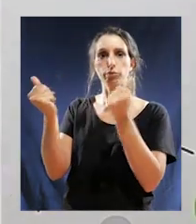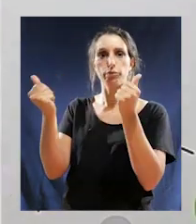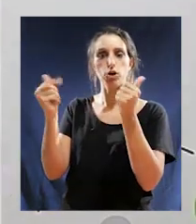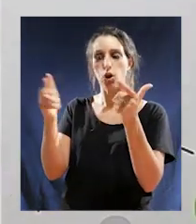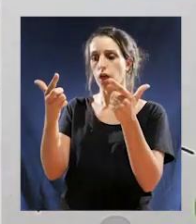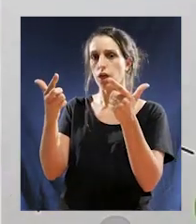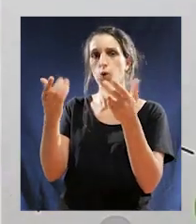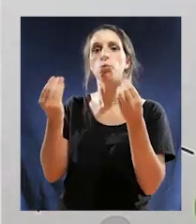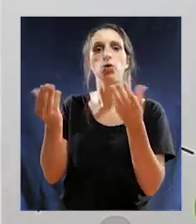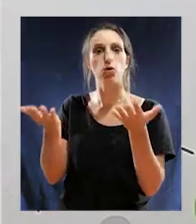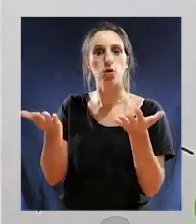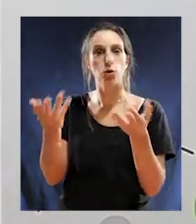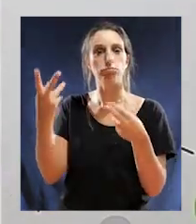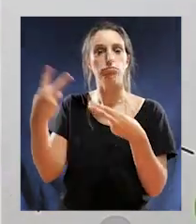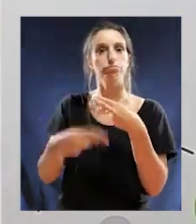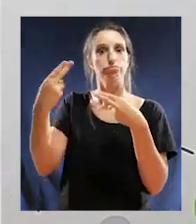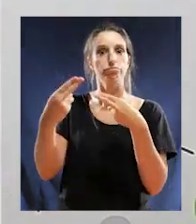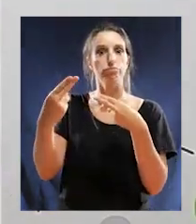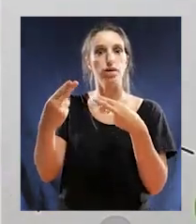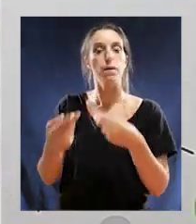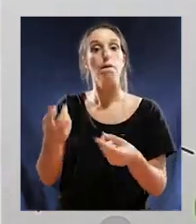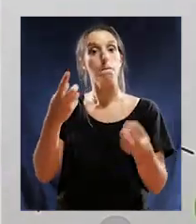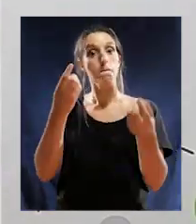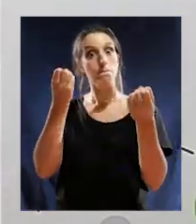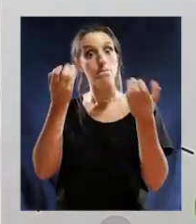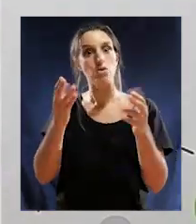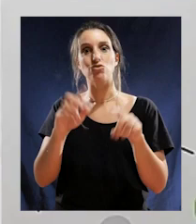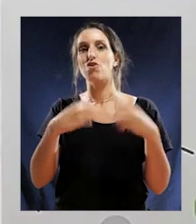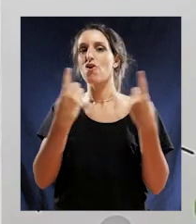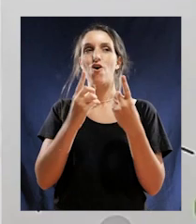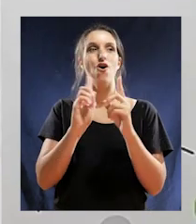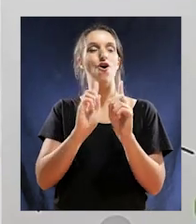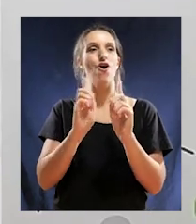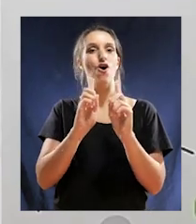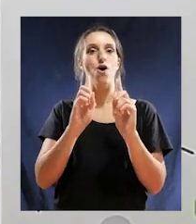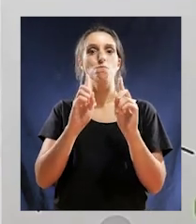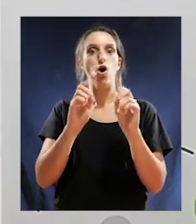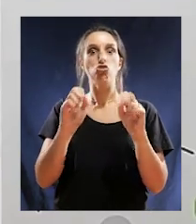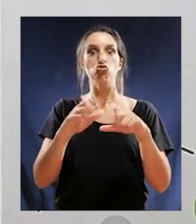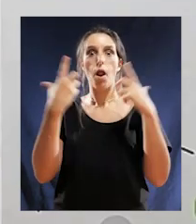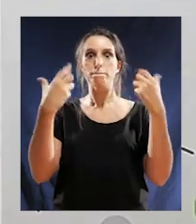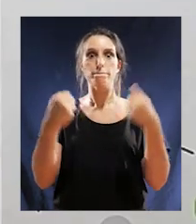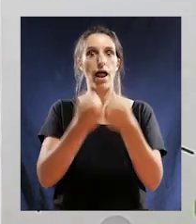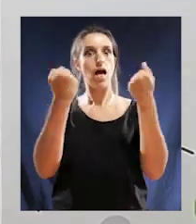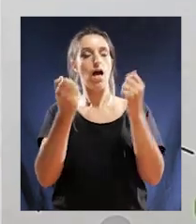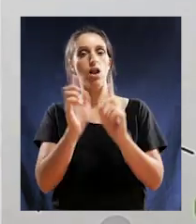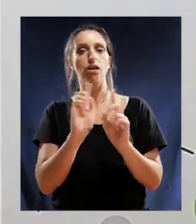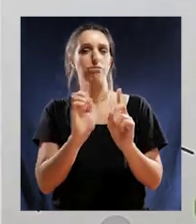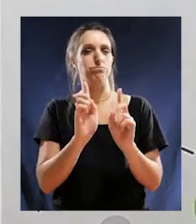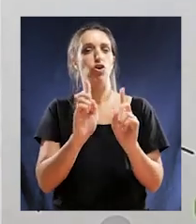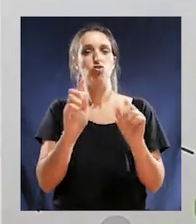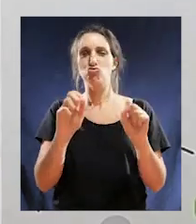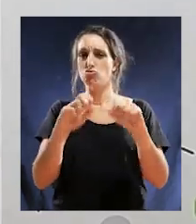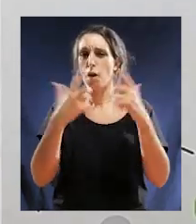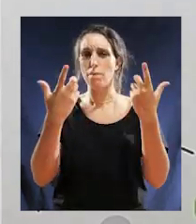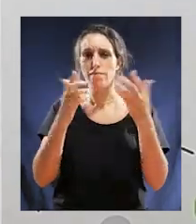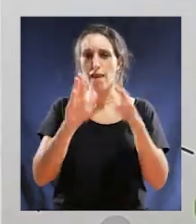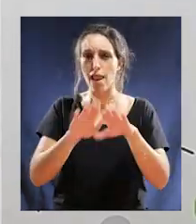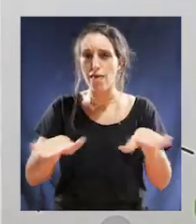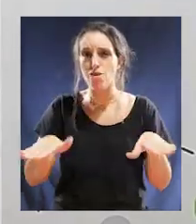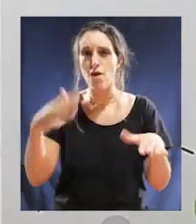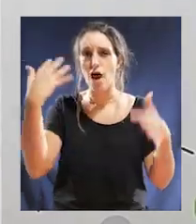ahora no está y por eso no nos va a sorprender no nos ha sorprendido que muchos niños